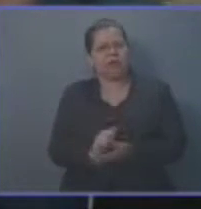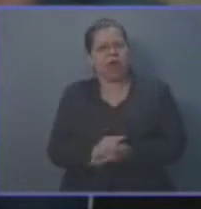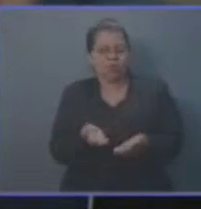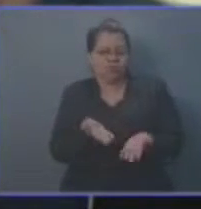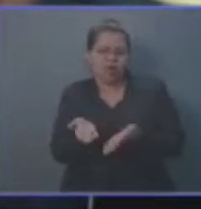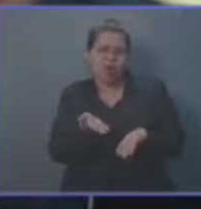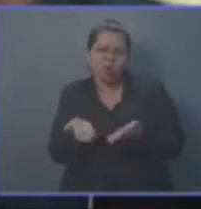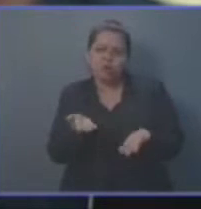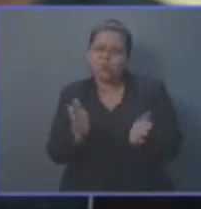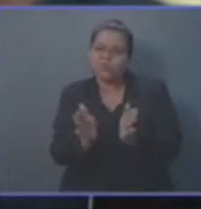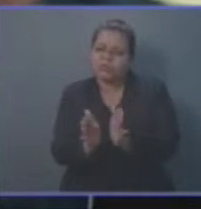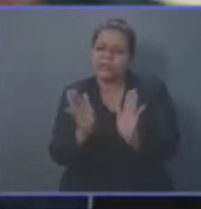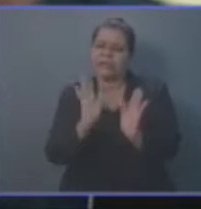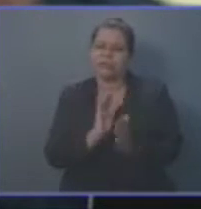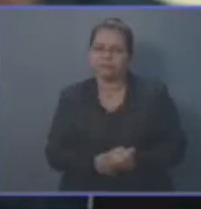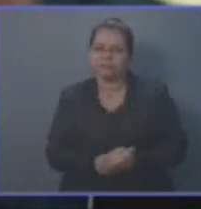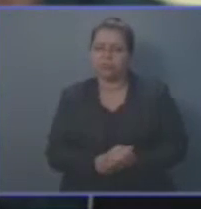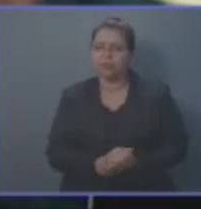la mediana